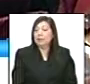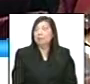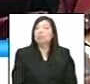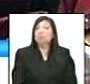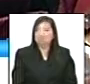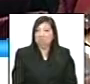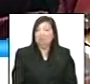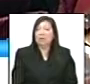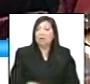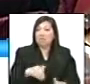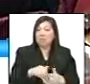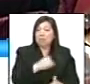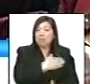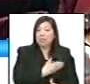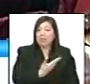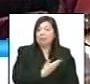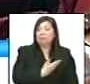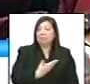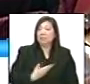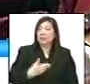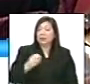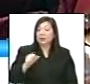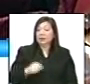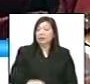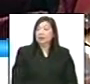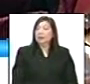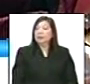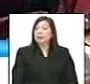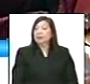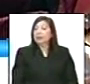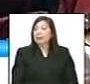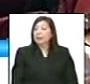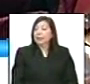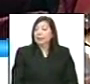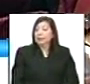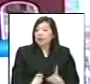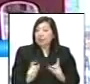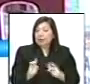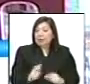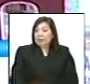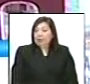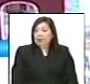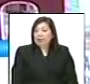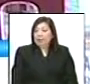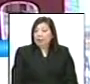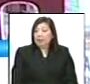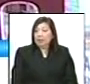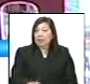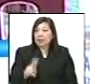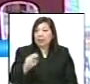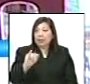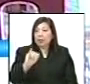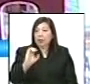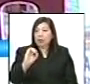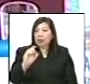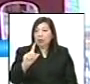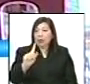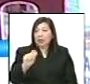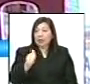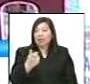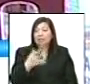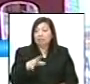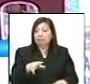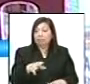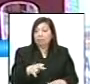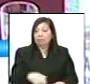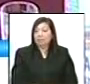conste el voto a favor de la presidencia, por favor. Y del congresista Gilbert Violeta en abstención. Ah,